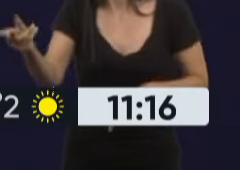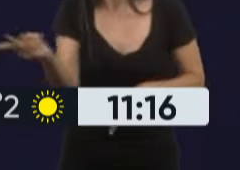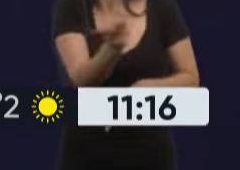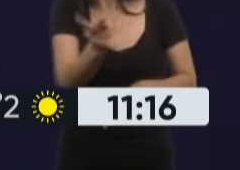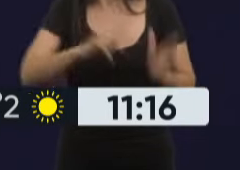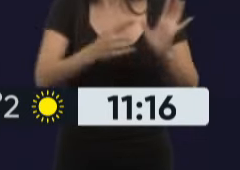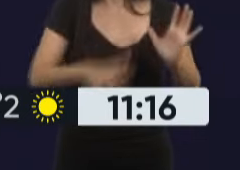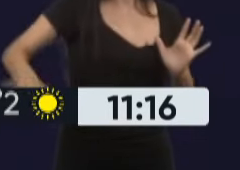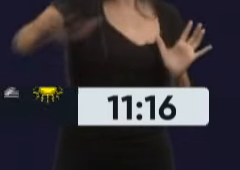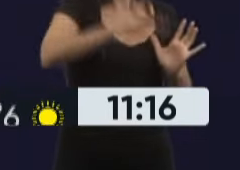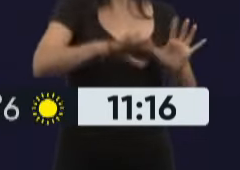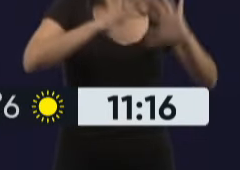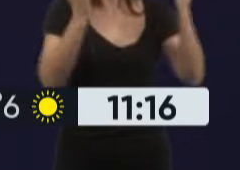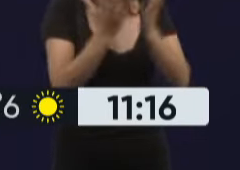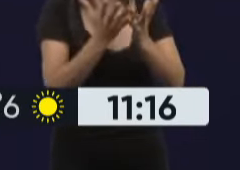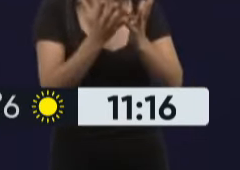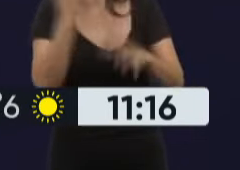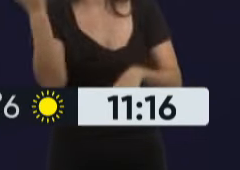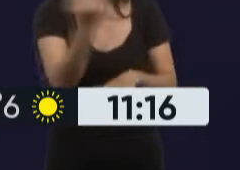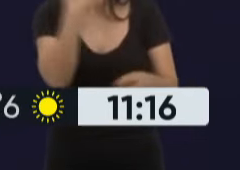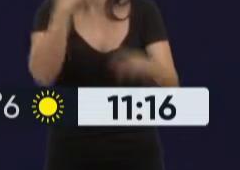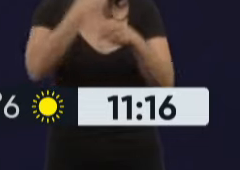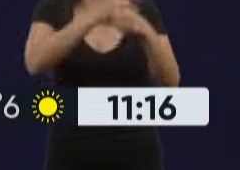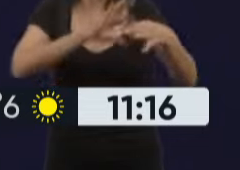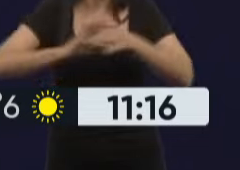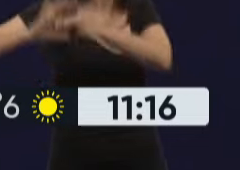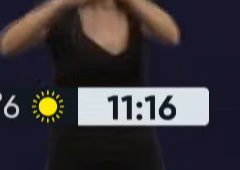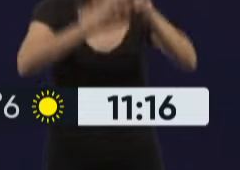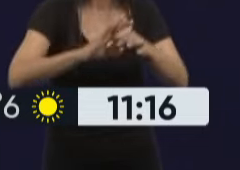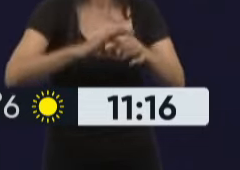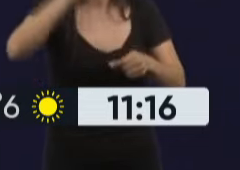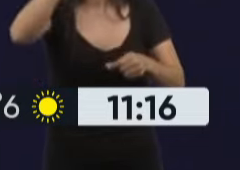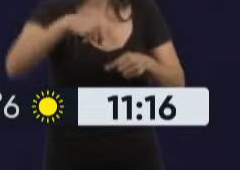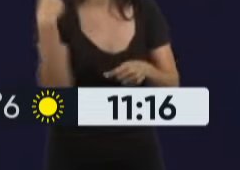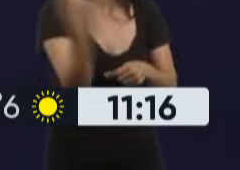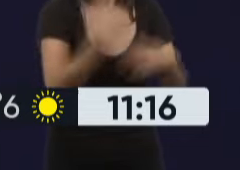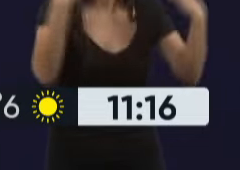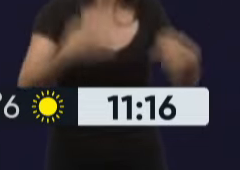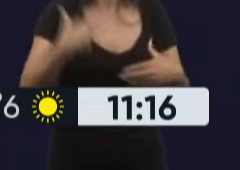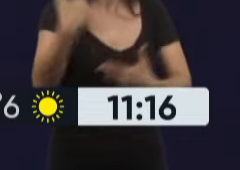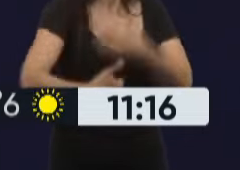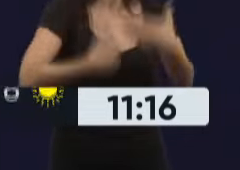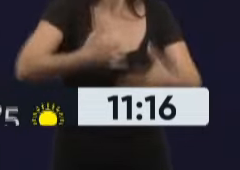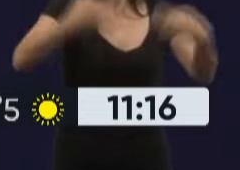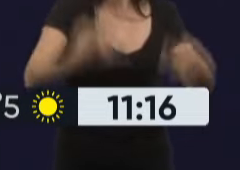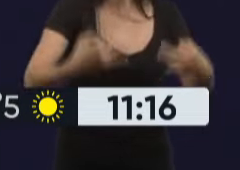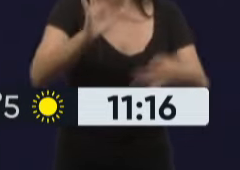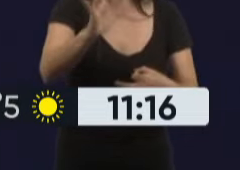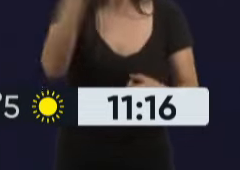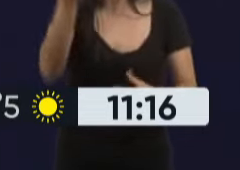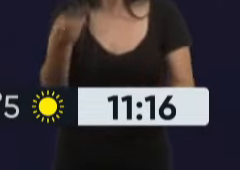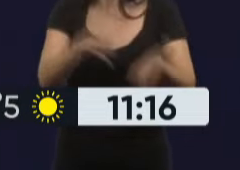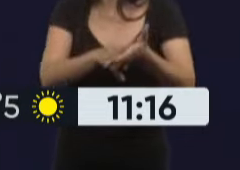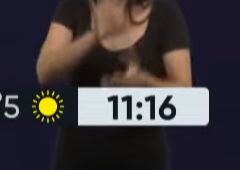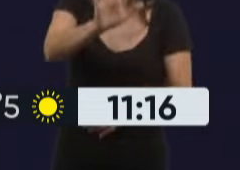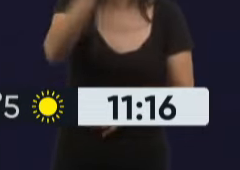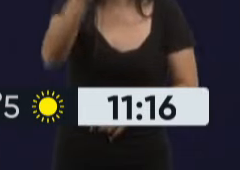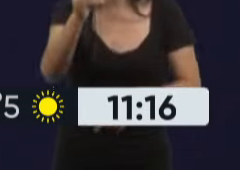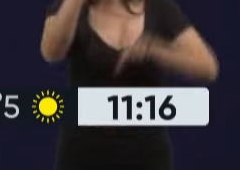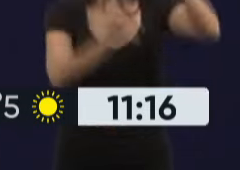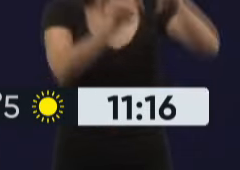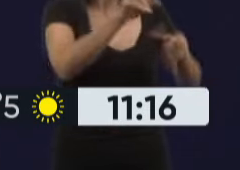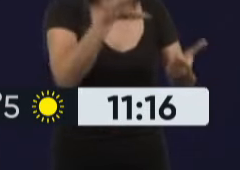eh es fundamental para que todo funcione bien Pero te repito hay jurisdicciones que están haciendo un buen